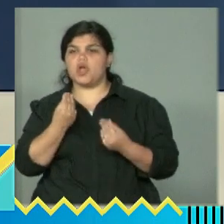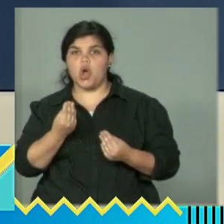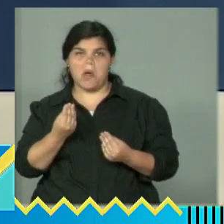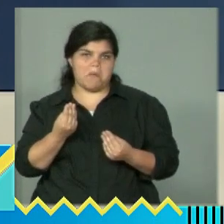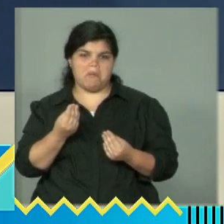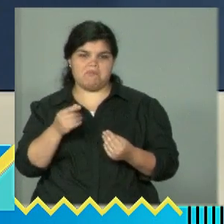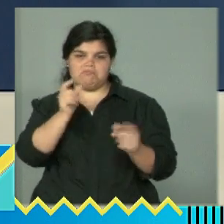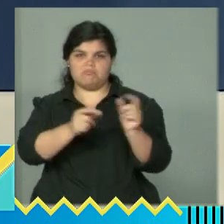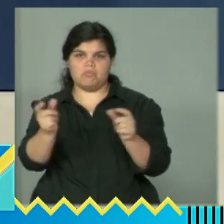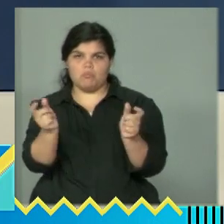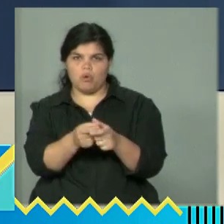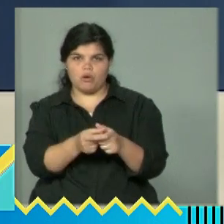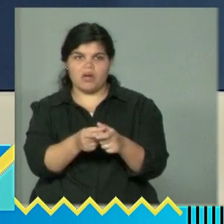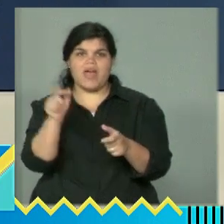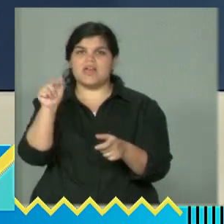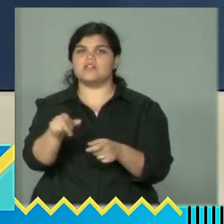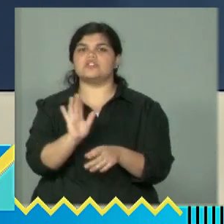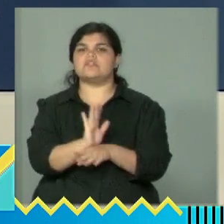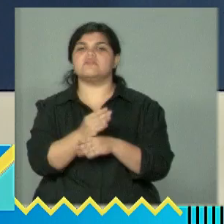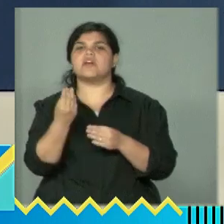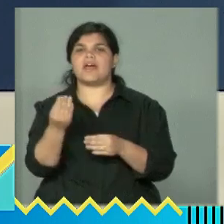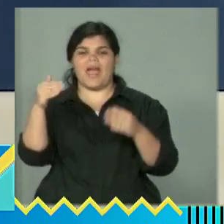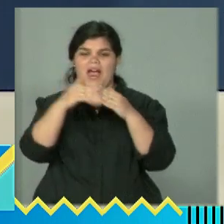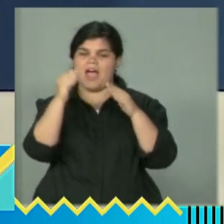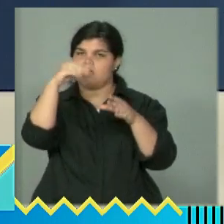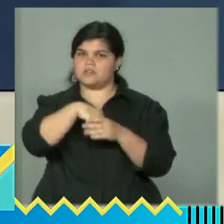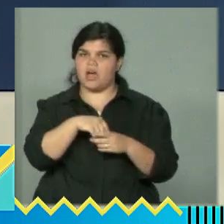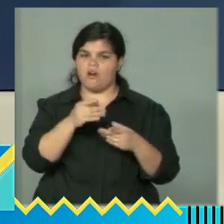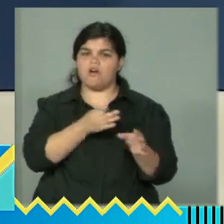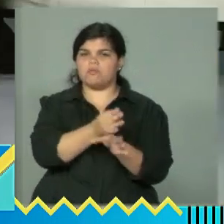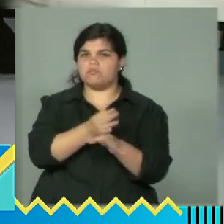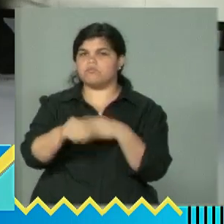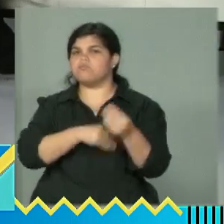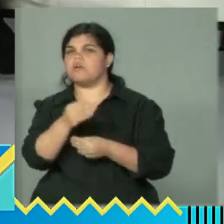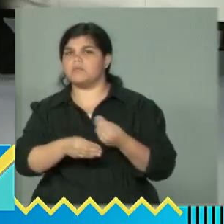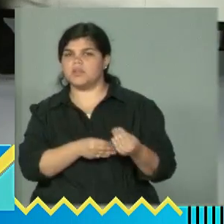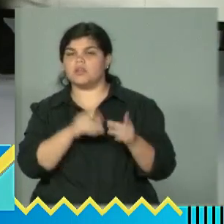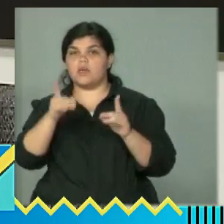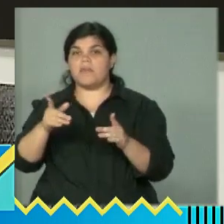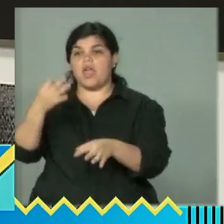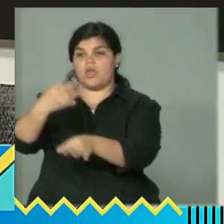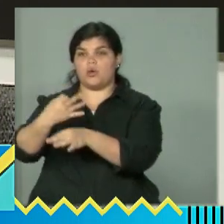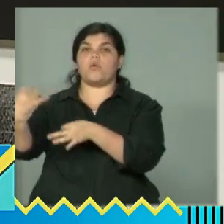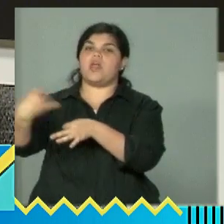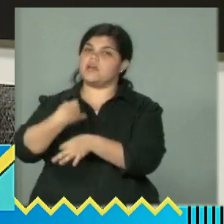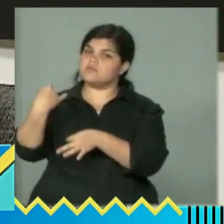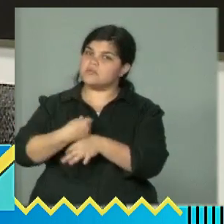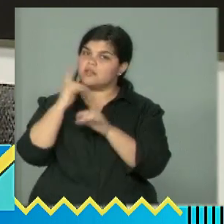eso también va del lado también de la educación en parte de la casa, pero también en la escuela nos pueden también aportar de ese lado cómo